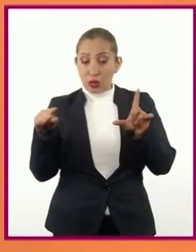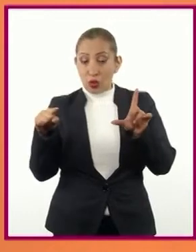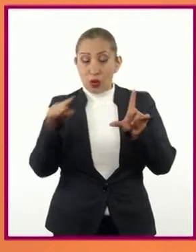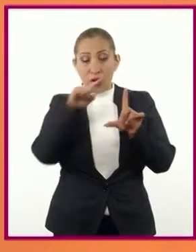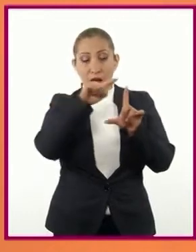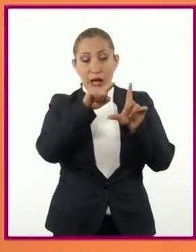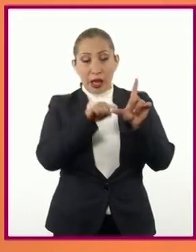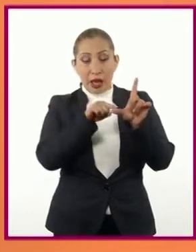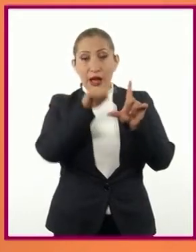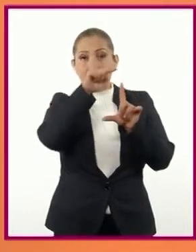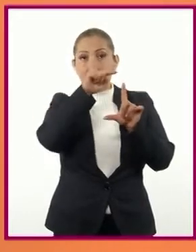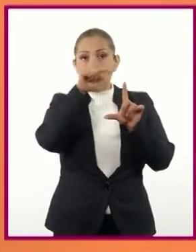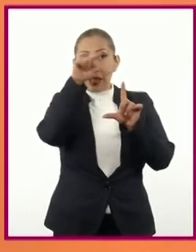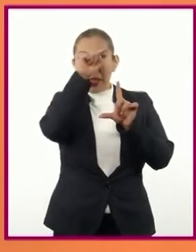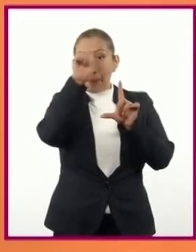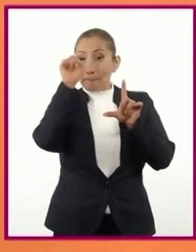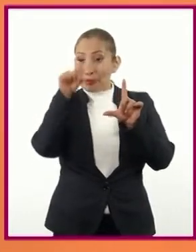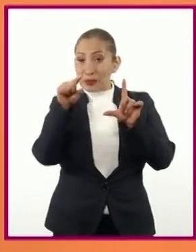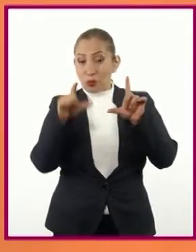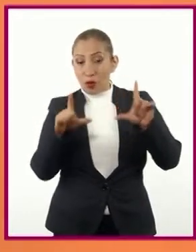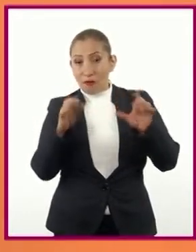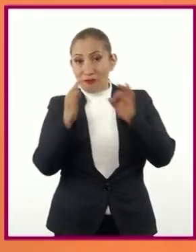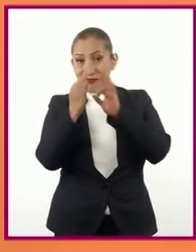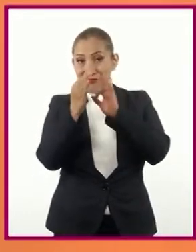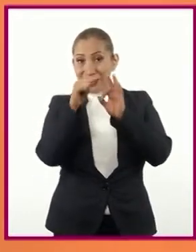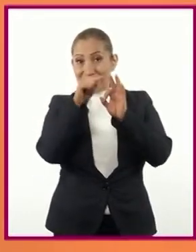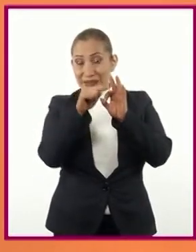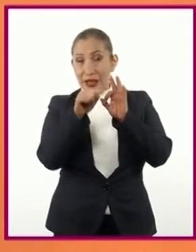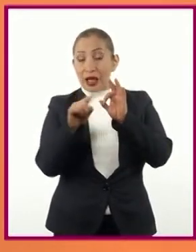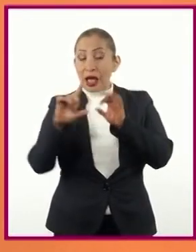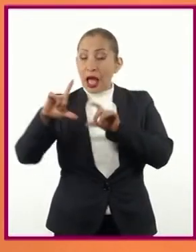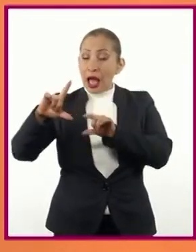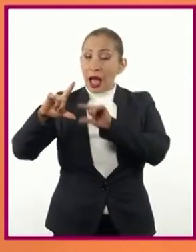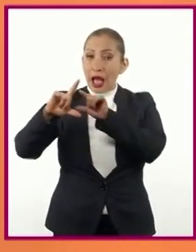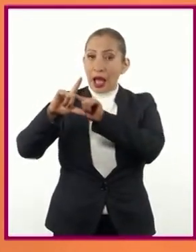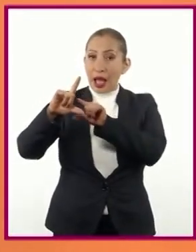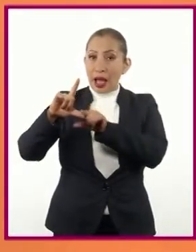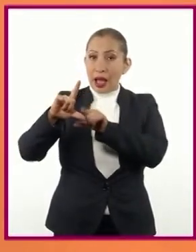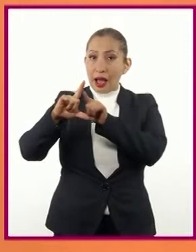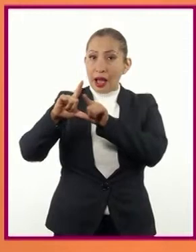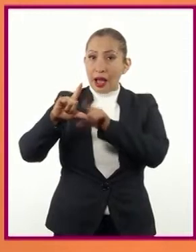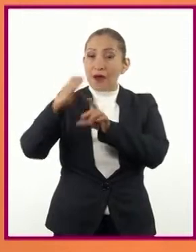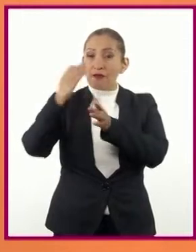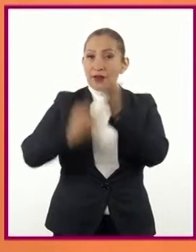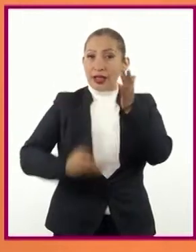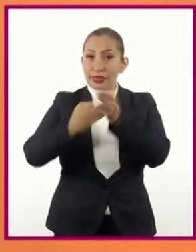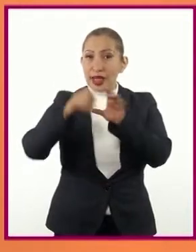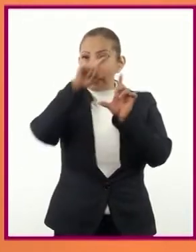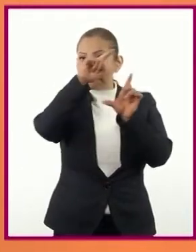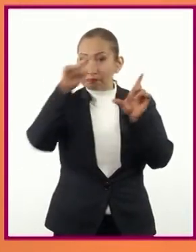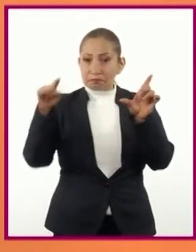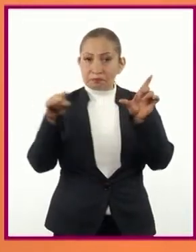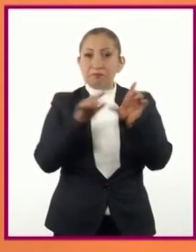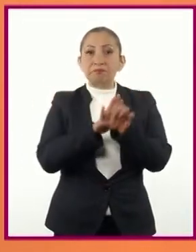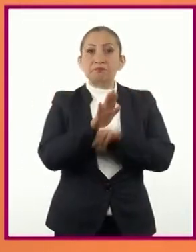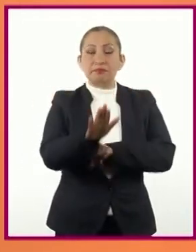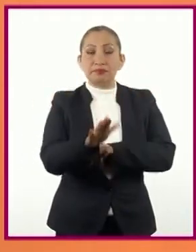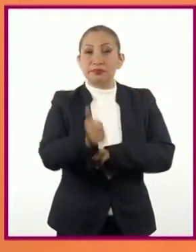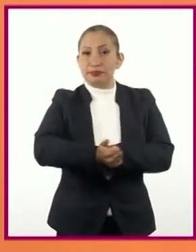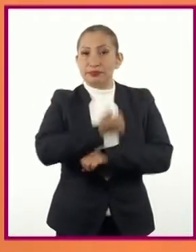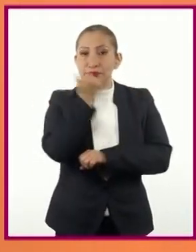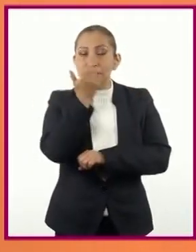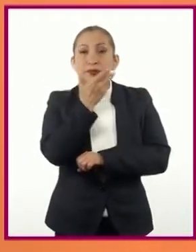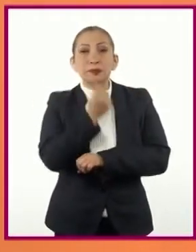ángulos adyacentes a este, encontrar el ángulo y los lados que faltan. Alumnas